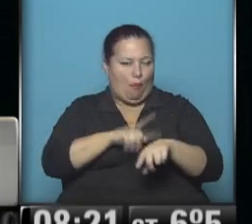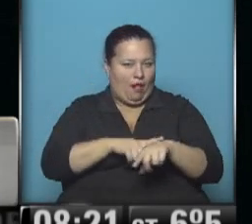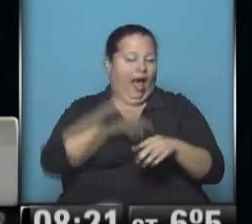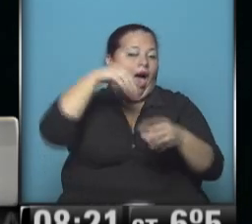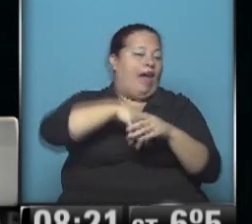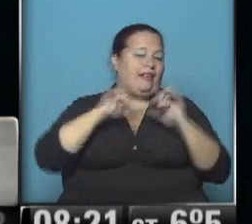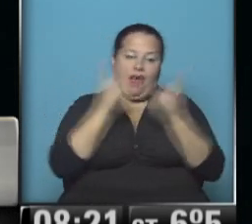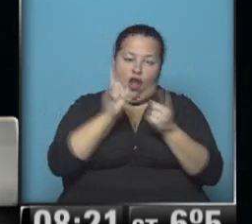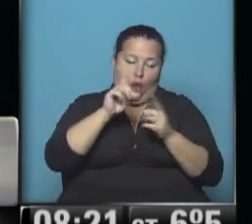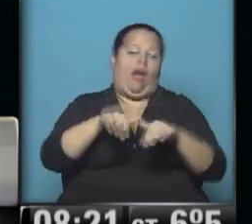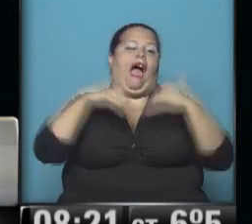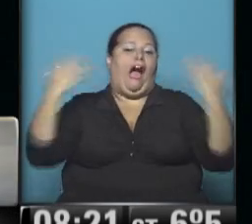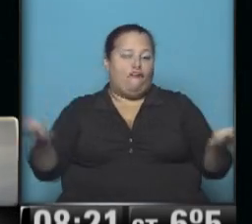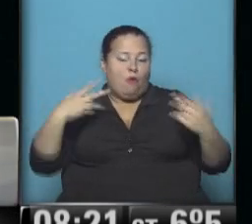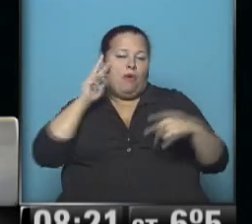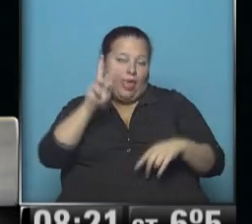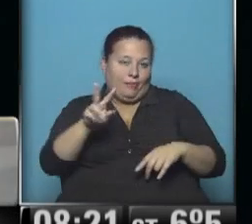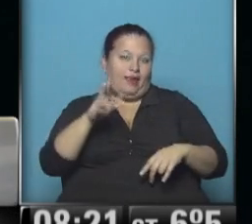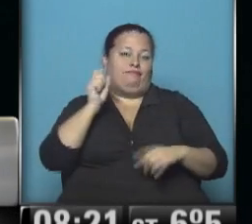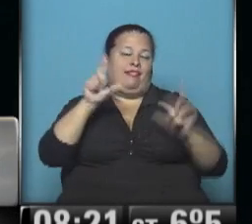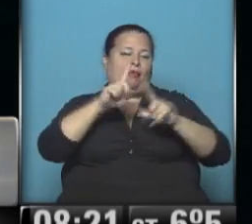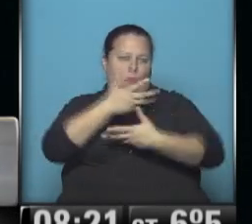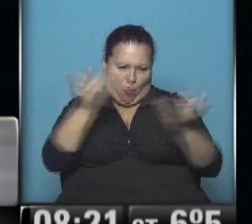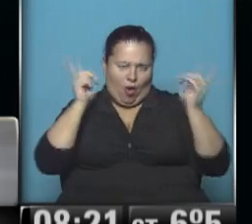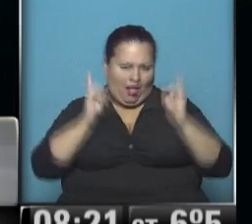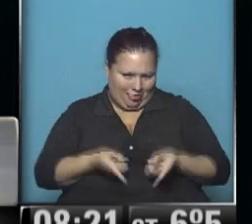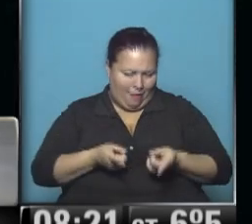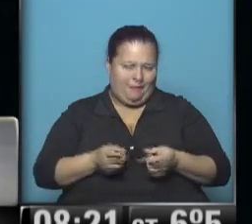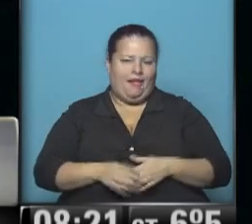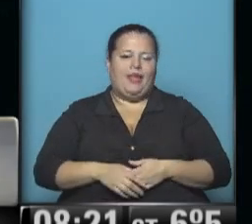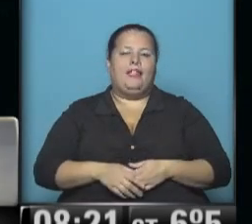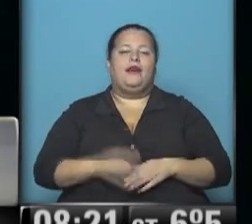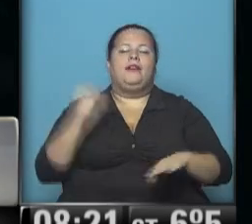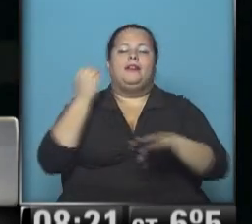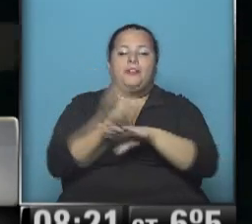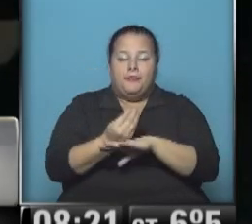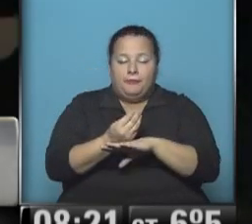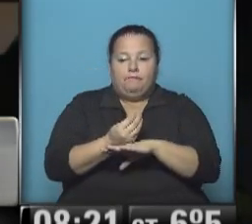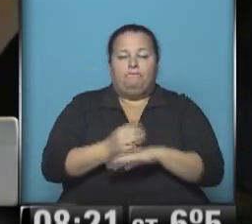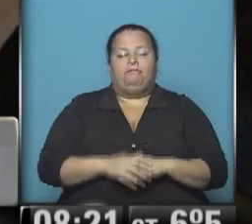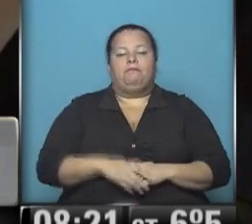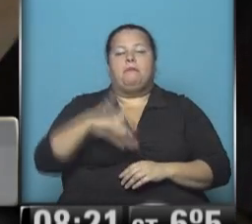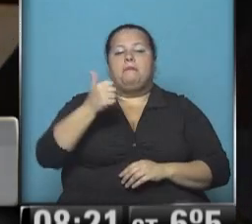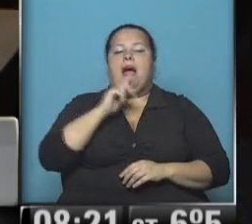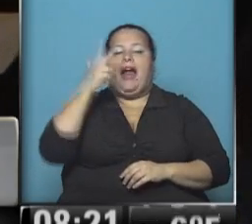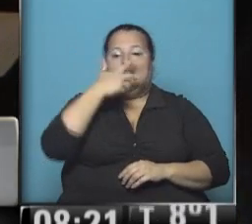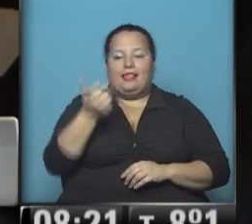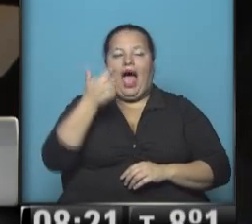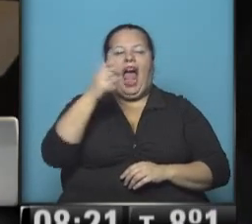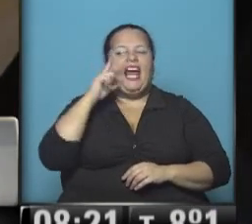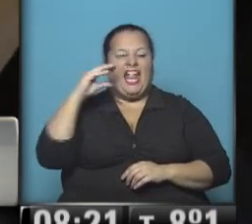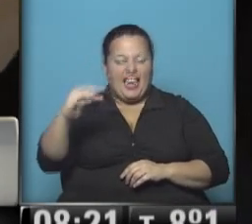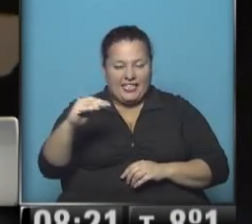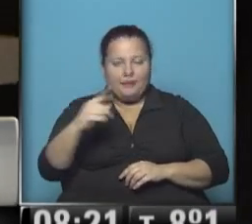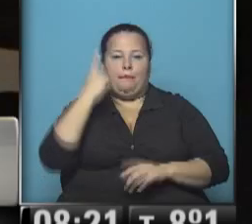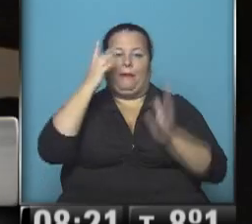dentro de la sala, pero sí poder ver, además de que lo pudiste ver por la televisión pública, claro está. Y se presentó entonces Marta Argerich